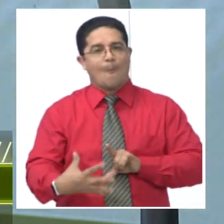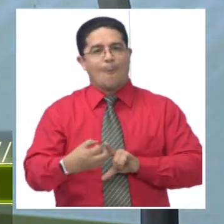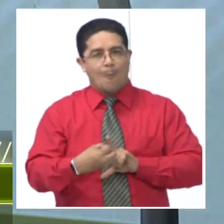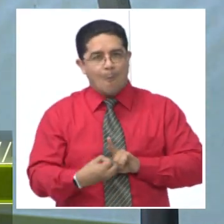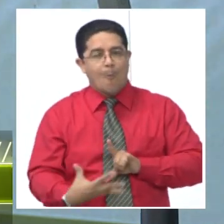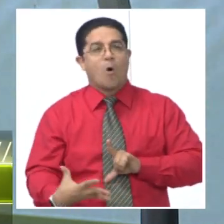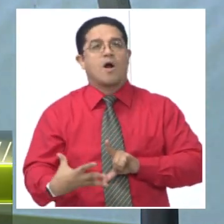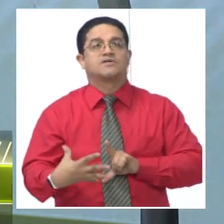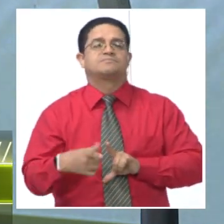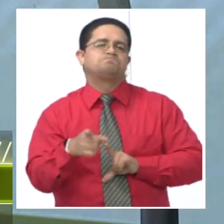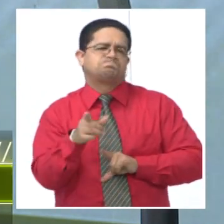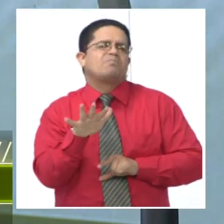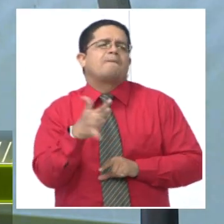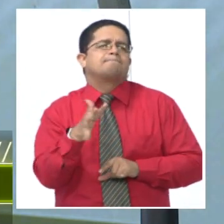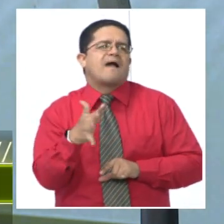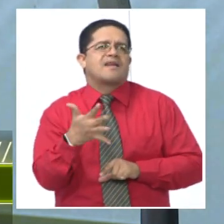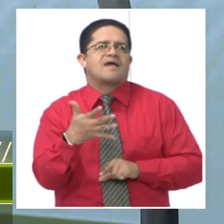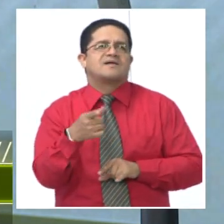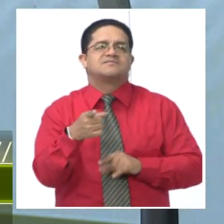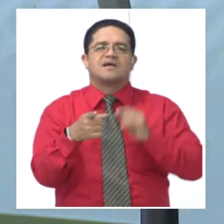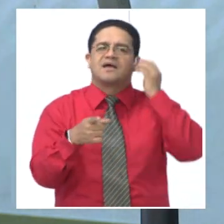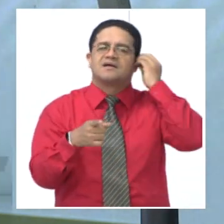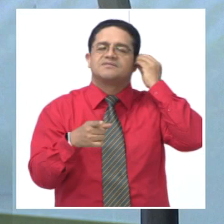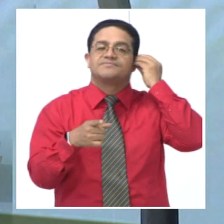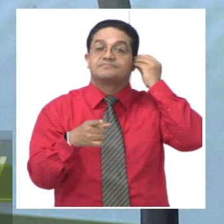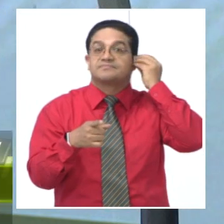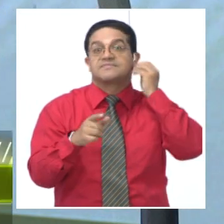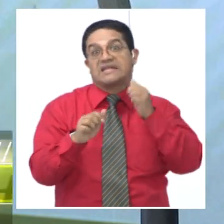mucosa pareciera que tiene que ver con ese aumento del riesgo